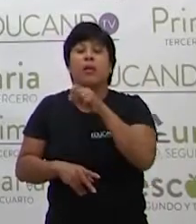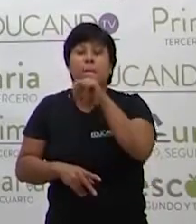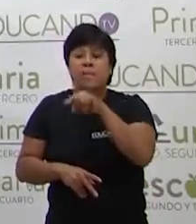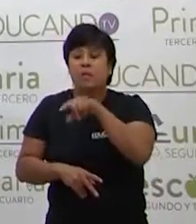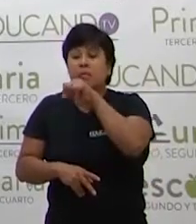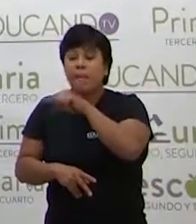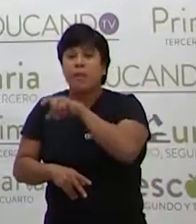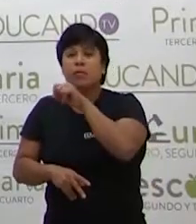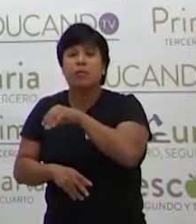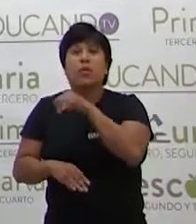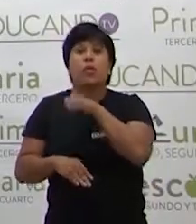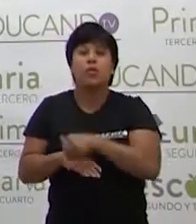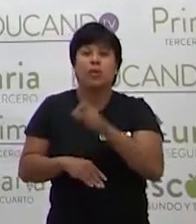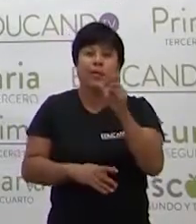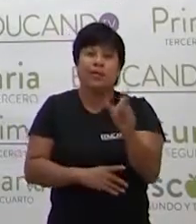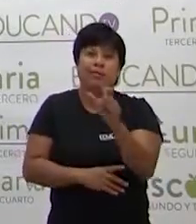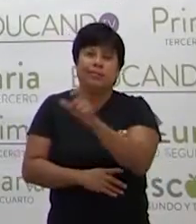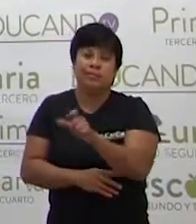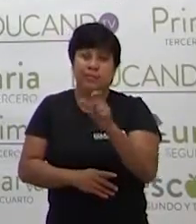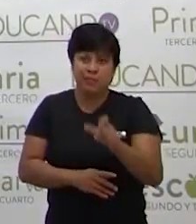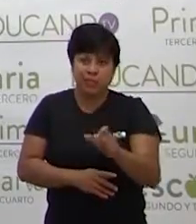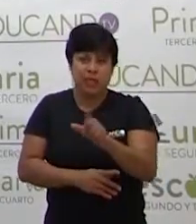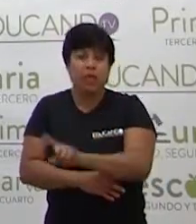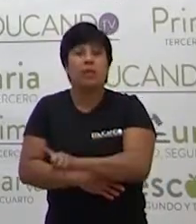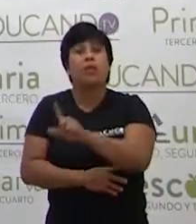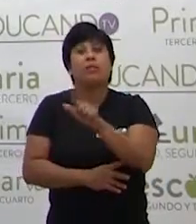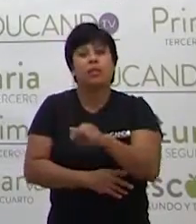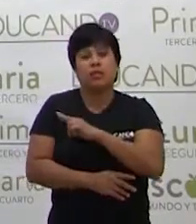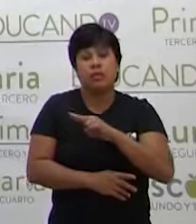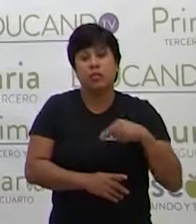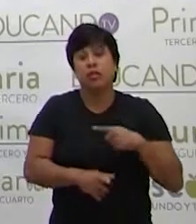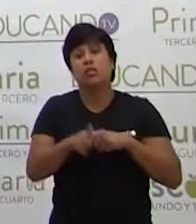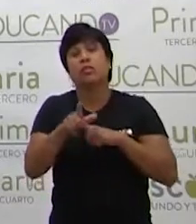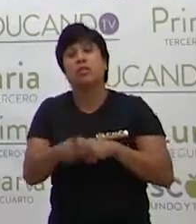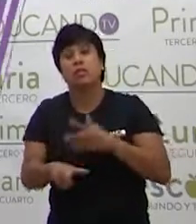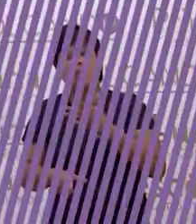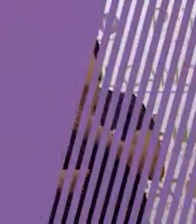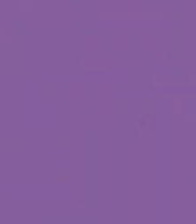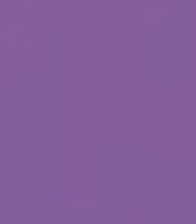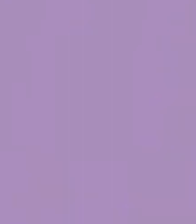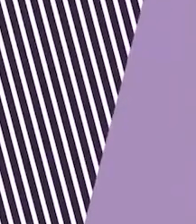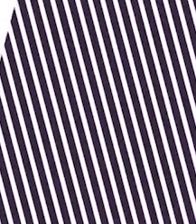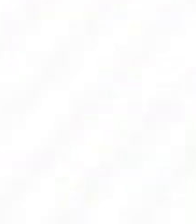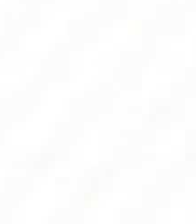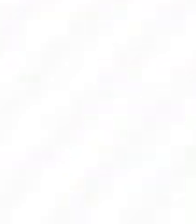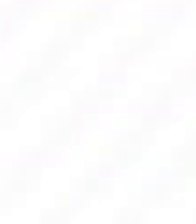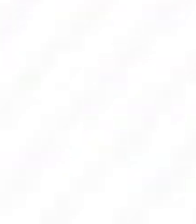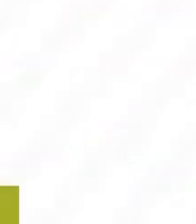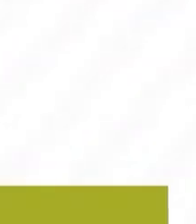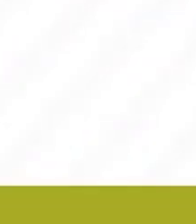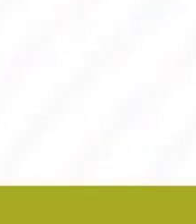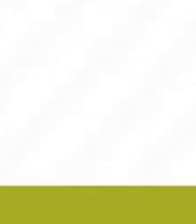mismo número de cifras. Y después seguimos con los que tengan menor cifra.